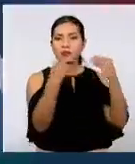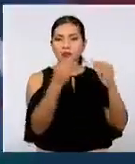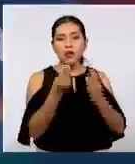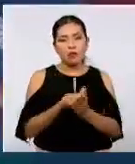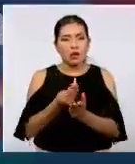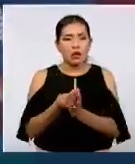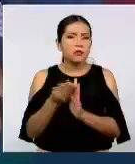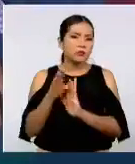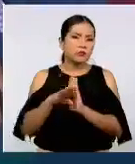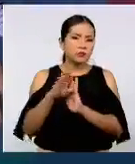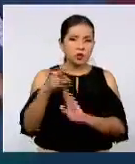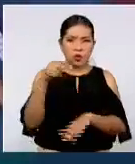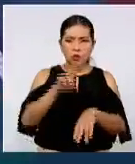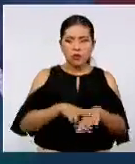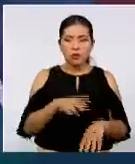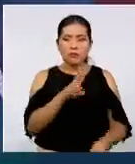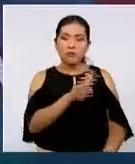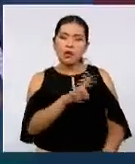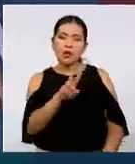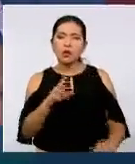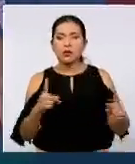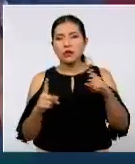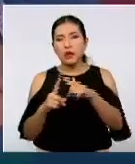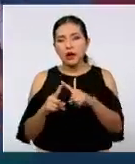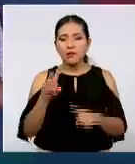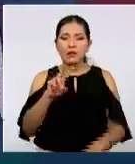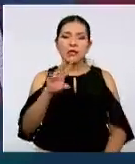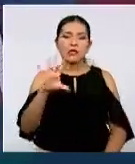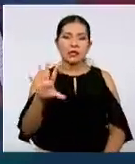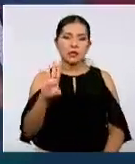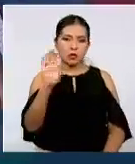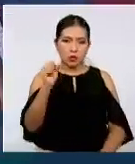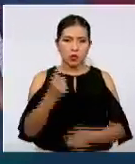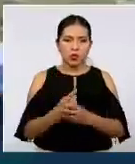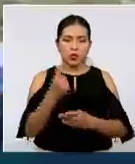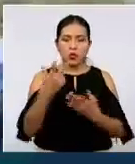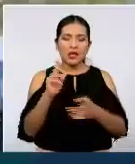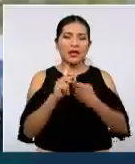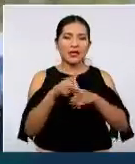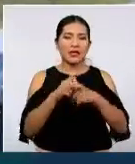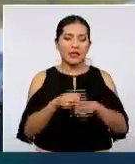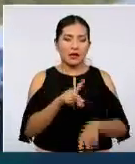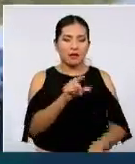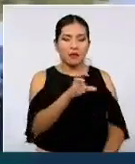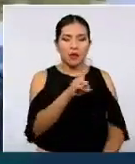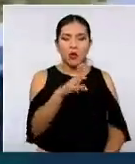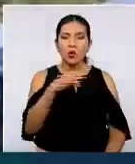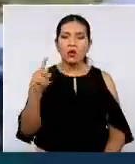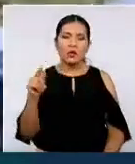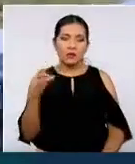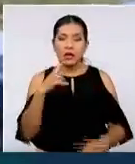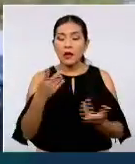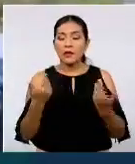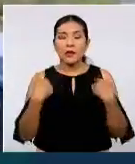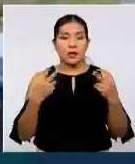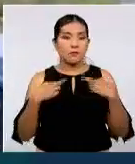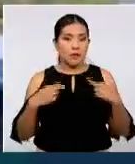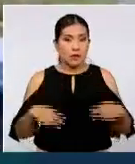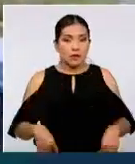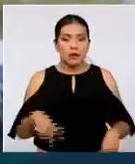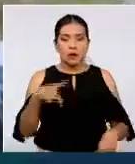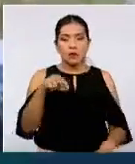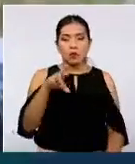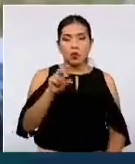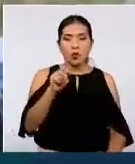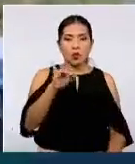módicos, está de 22 a 25 bolivianos el kilo de lo que es pacú y tambaquí. Tienen bastante proteína, lo que es el pescado,